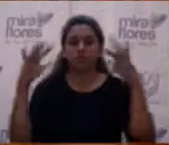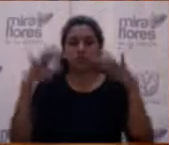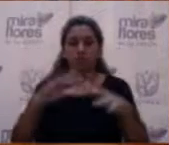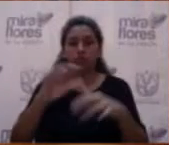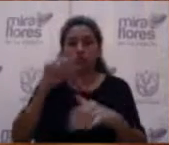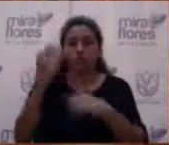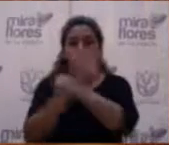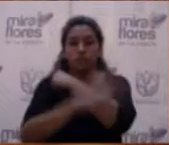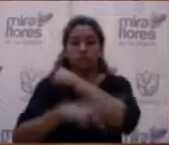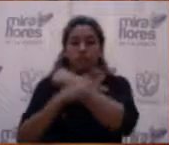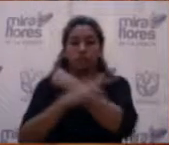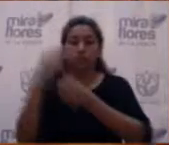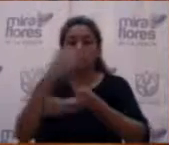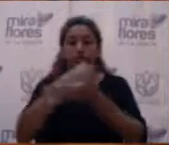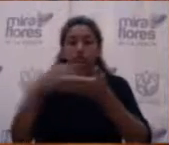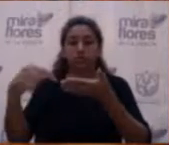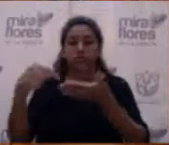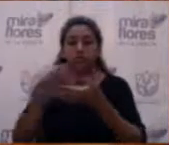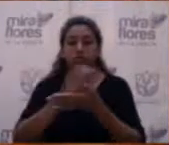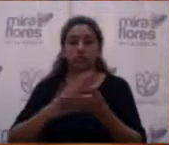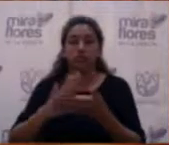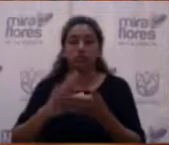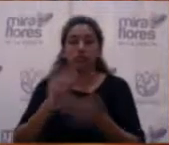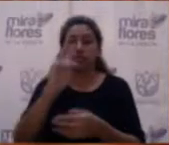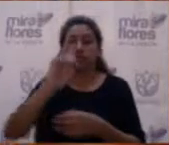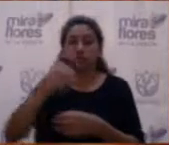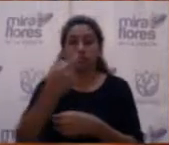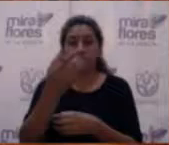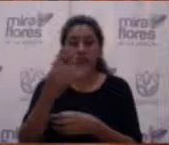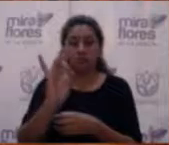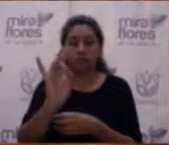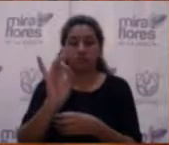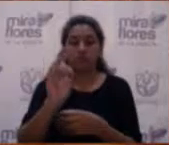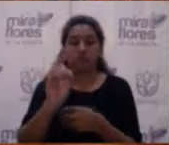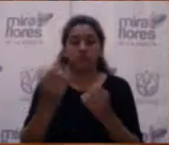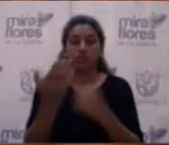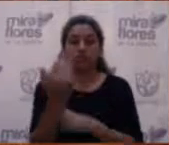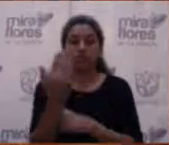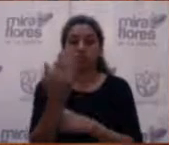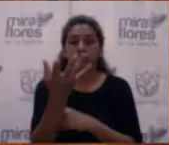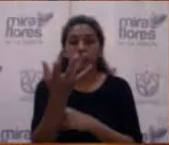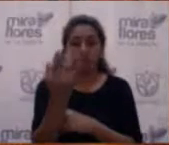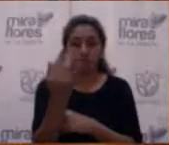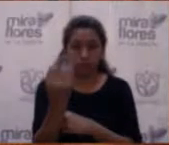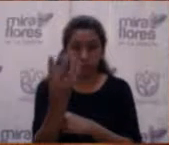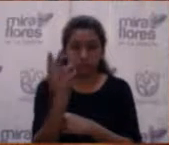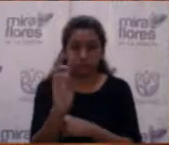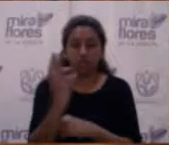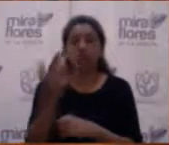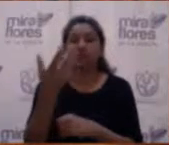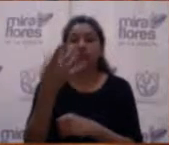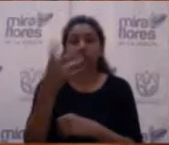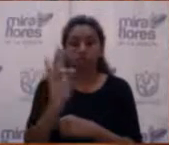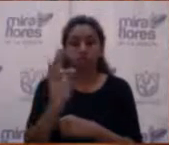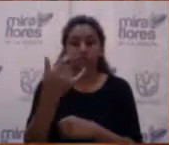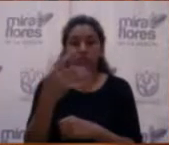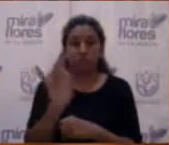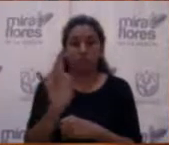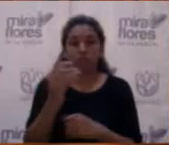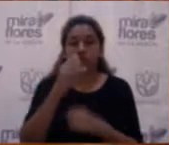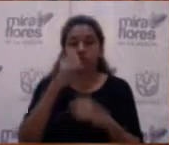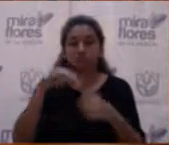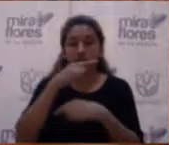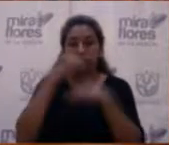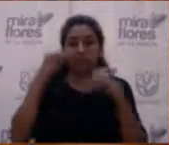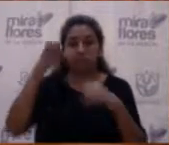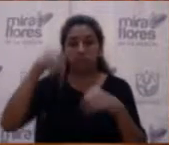celebraciones de Semana Santa 2018, realizados durante los días 15, 16, 17 y 18 de marzo del presente año. Es sin